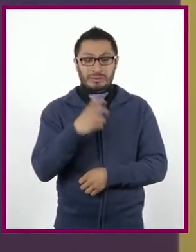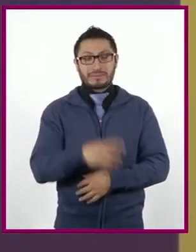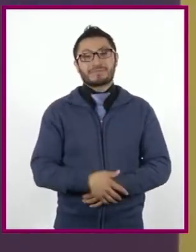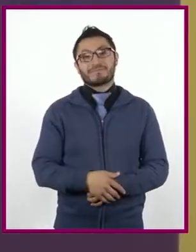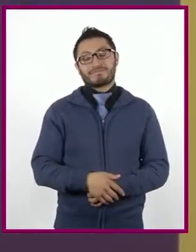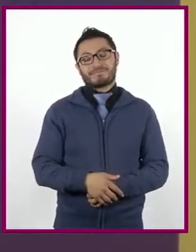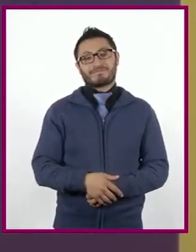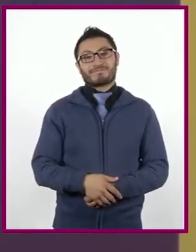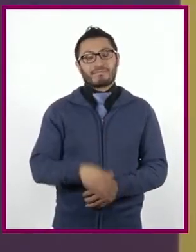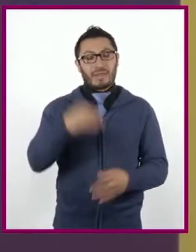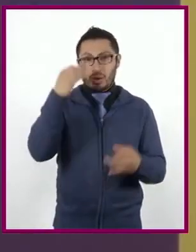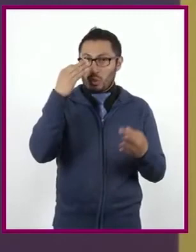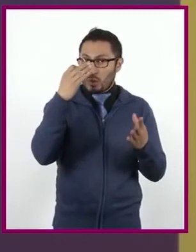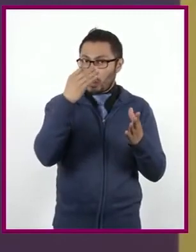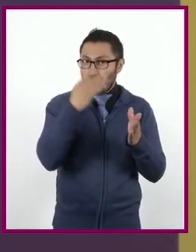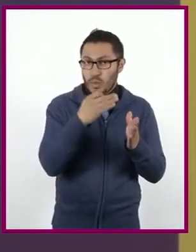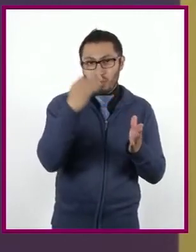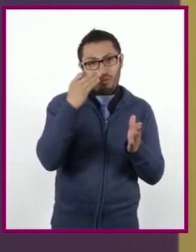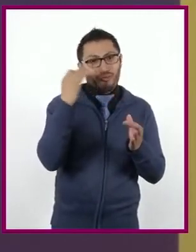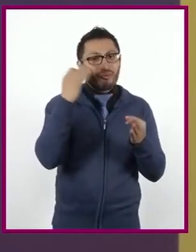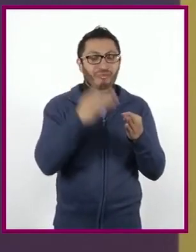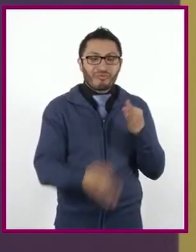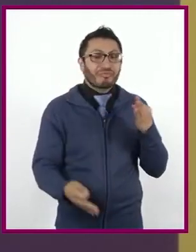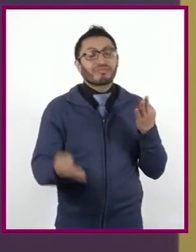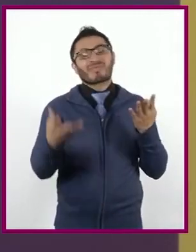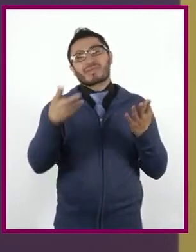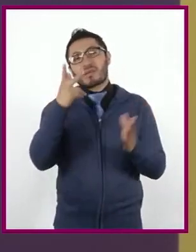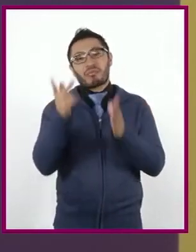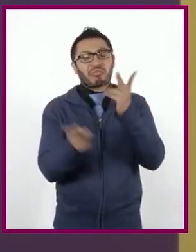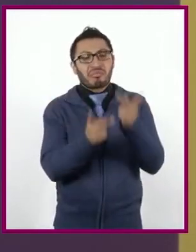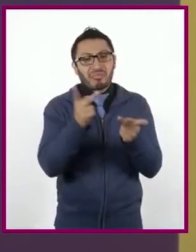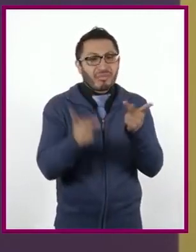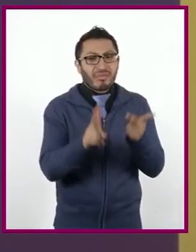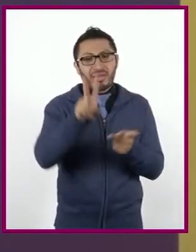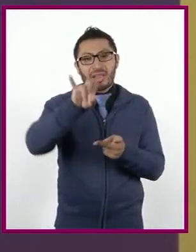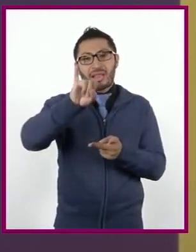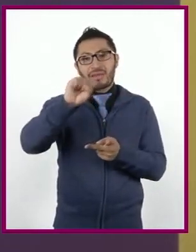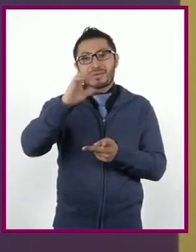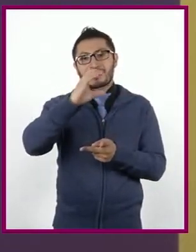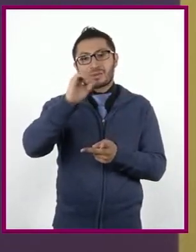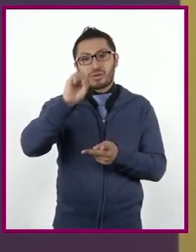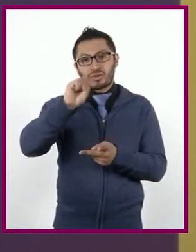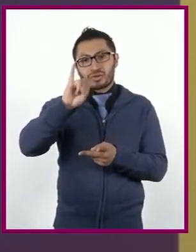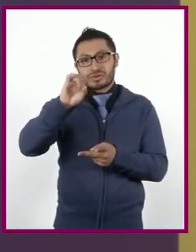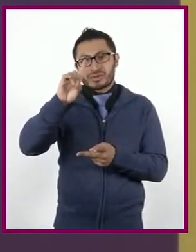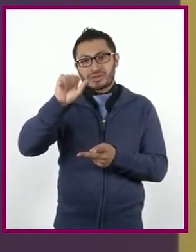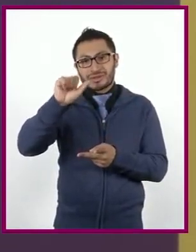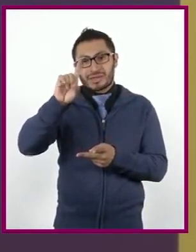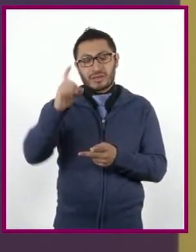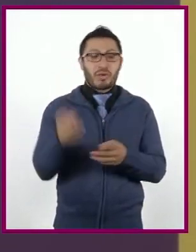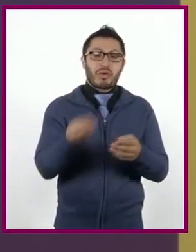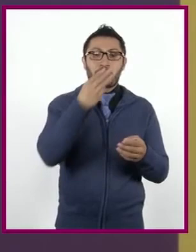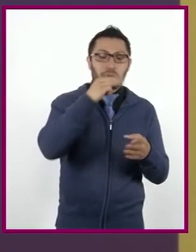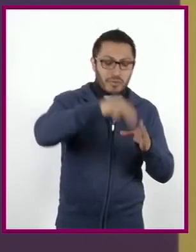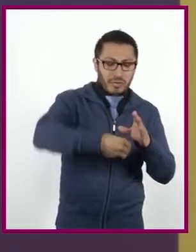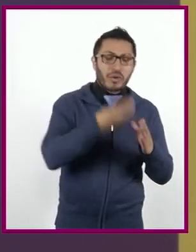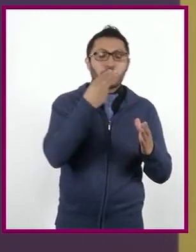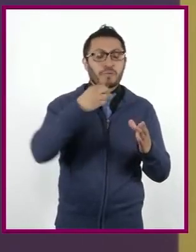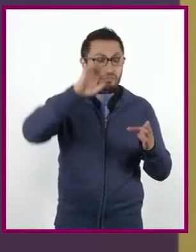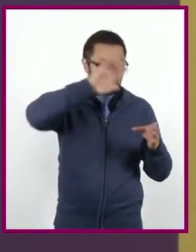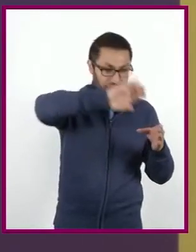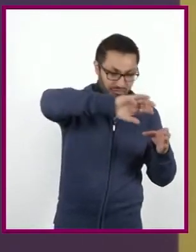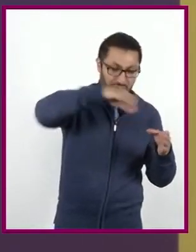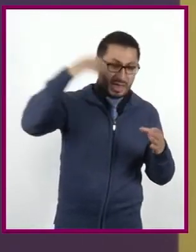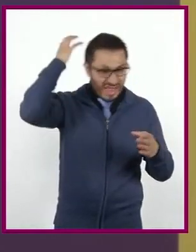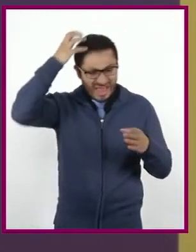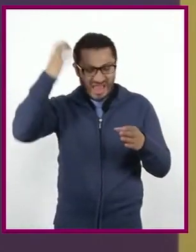Finalmente, en las preguntas relacionadas con la viscosidad, cuando volteas el envase de la miel, el champú y el del